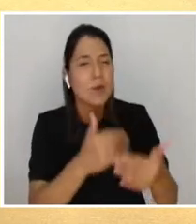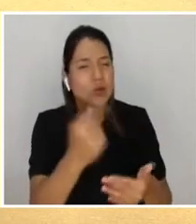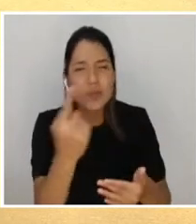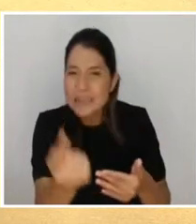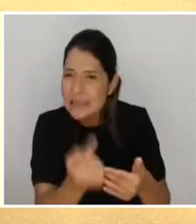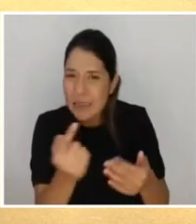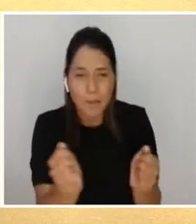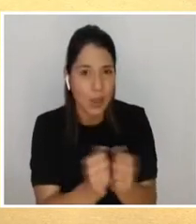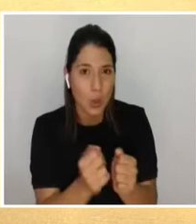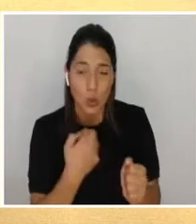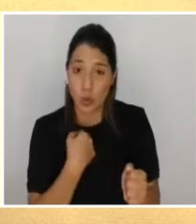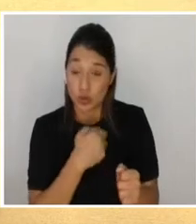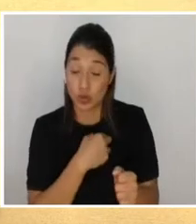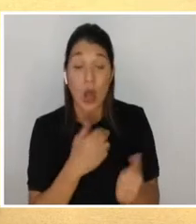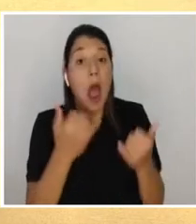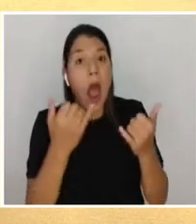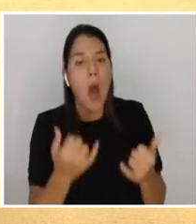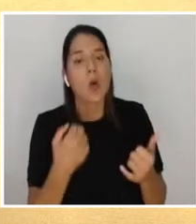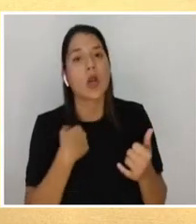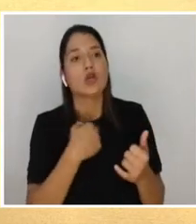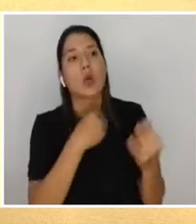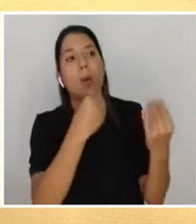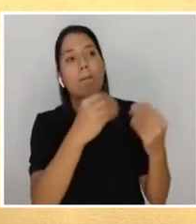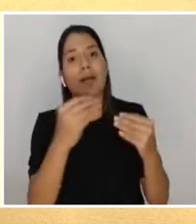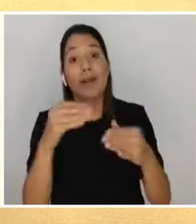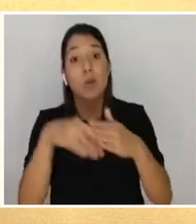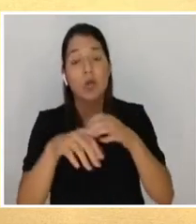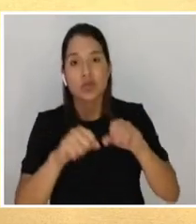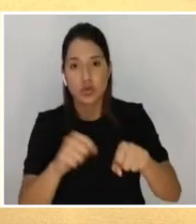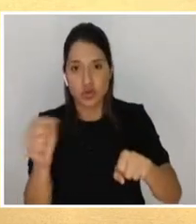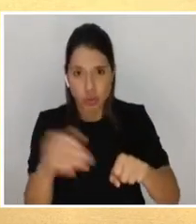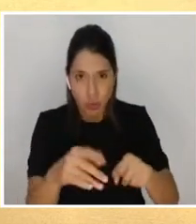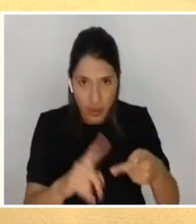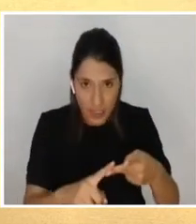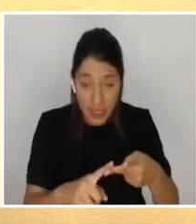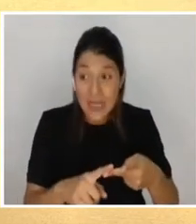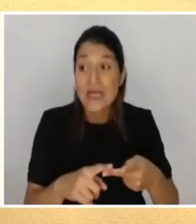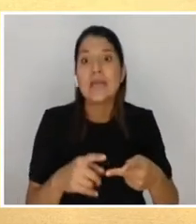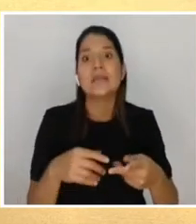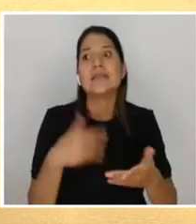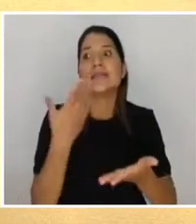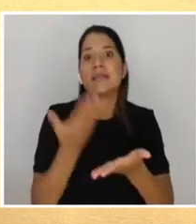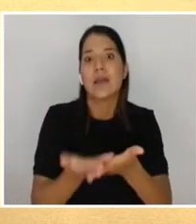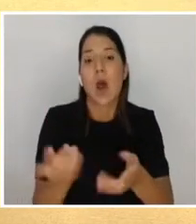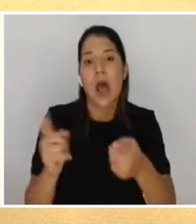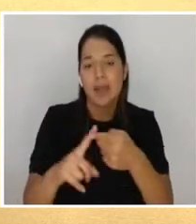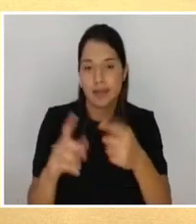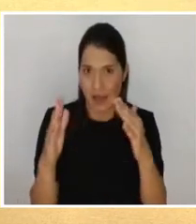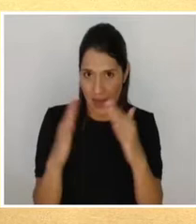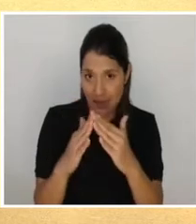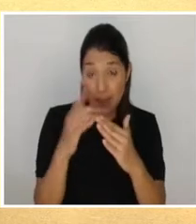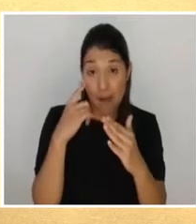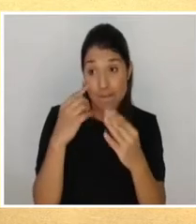Ahora nosotros distribuimos en supermercados, servicios a domicilio por medio de redes sociales